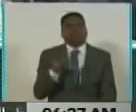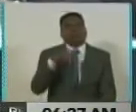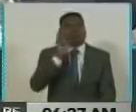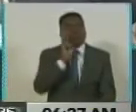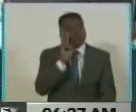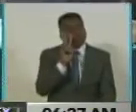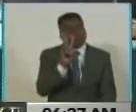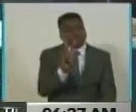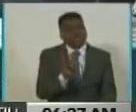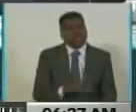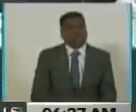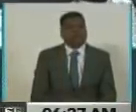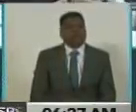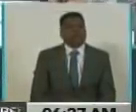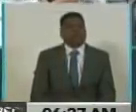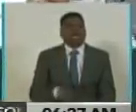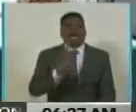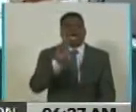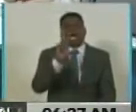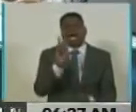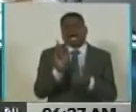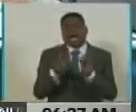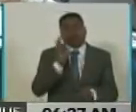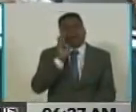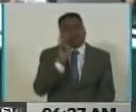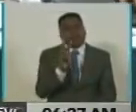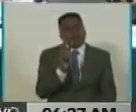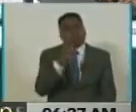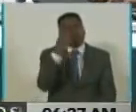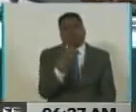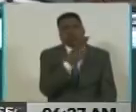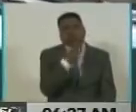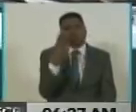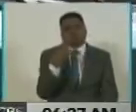que yo he denominado un pacto de no convivencia. Porque en la medida en que tú